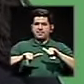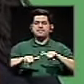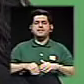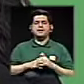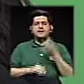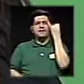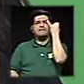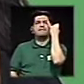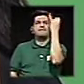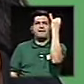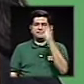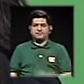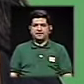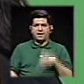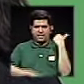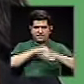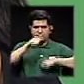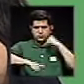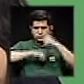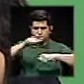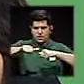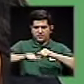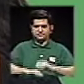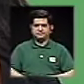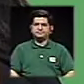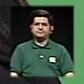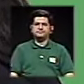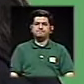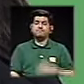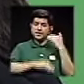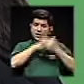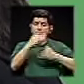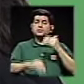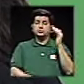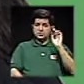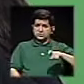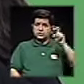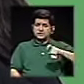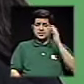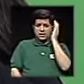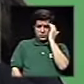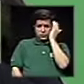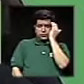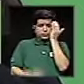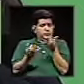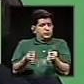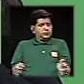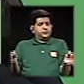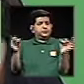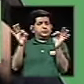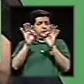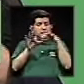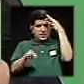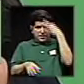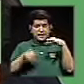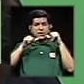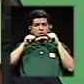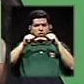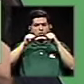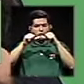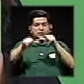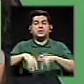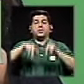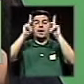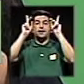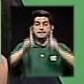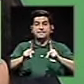ideal por el que se está luchando e fue un proceso de concientización muy importante que me parece que aún se sigue dando que la